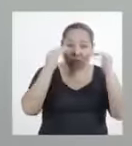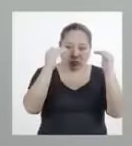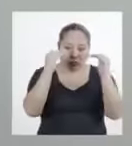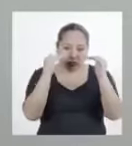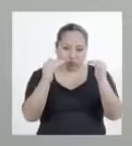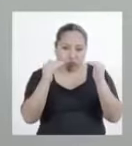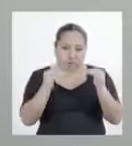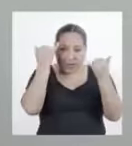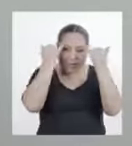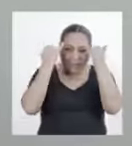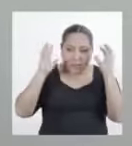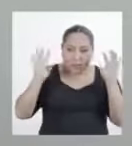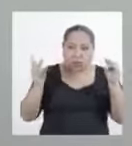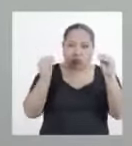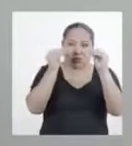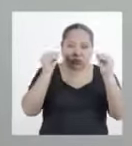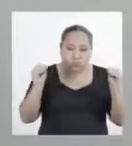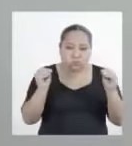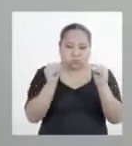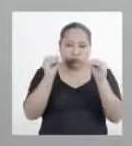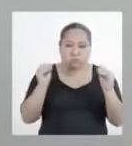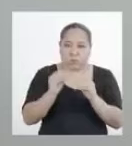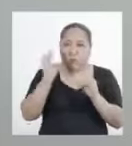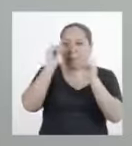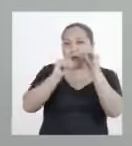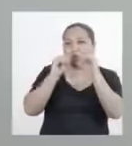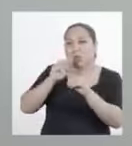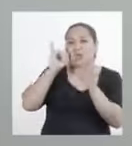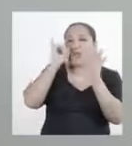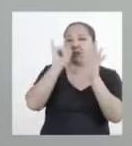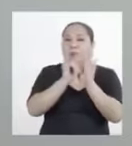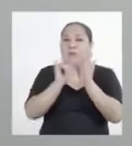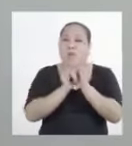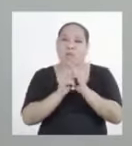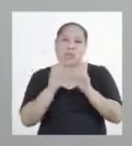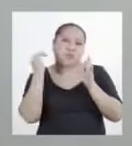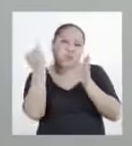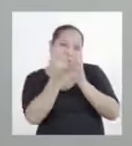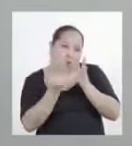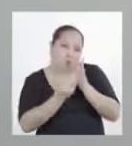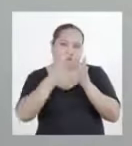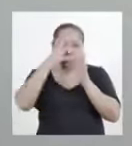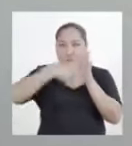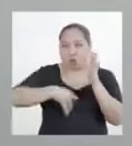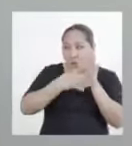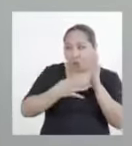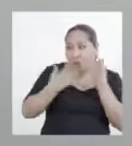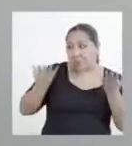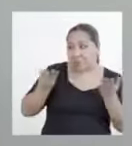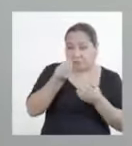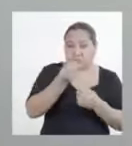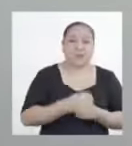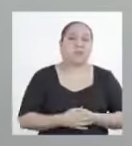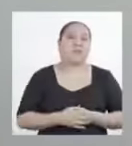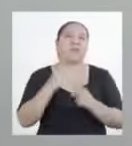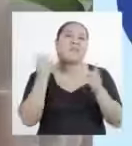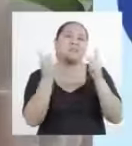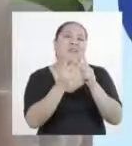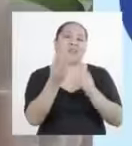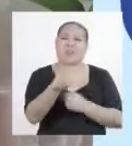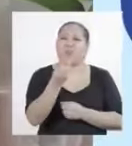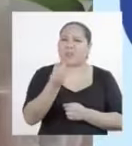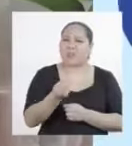ir tejiendo e hilando las ideas para hacer párrafos Poniendo en su sitio las ilustraciones, los cuadros o las tablas si las